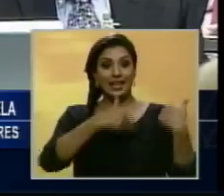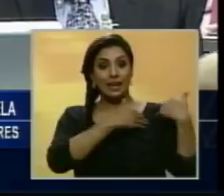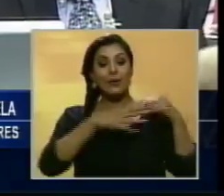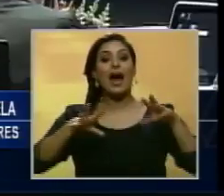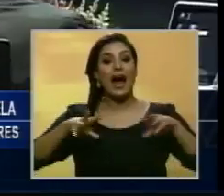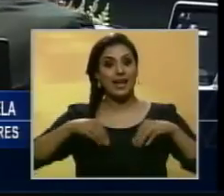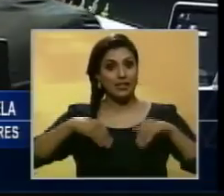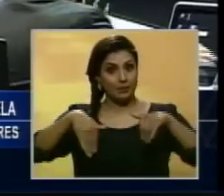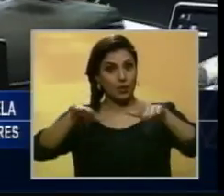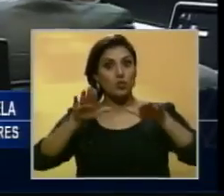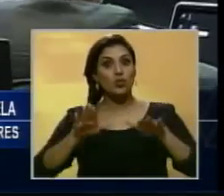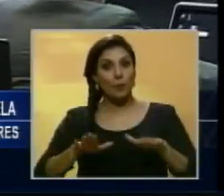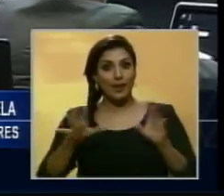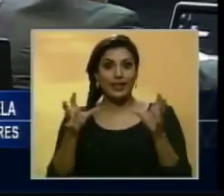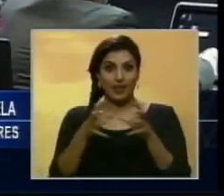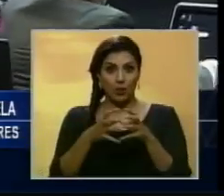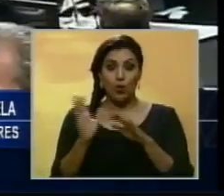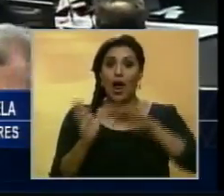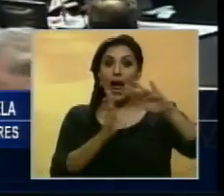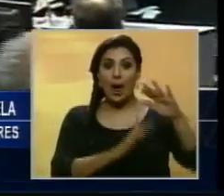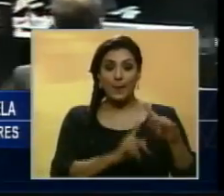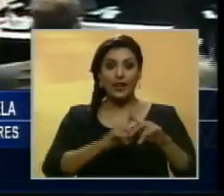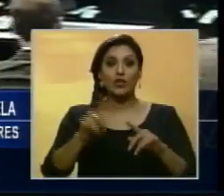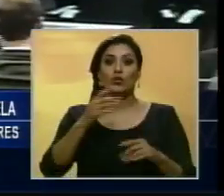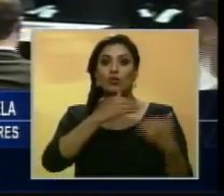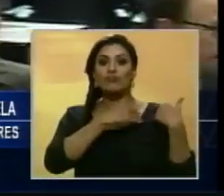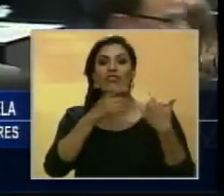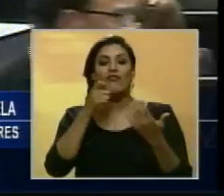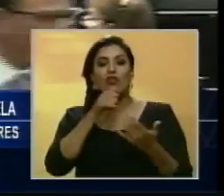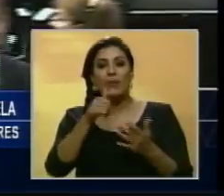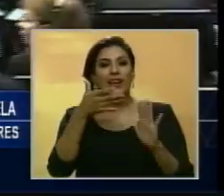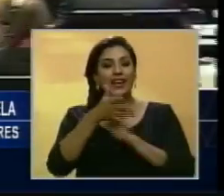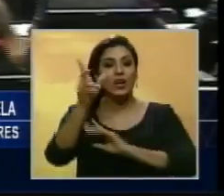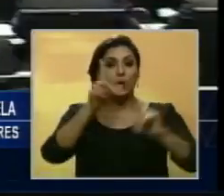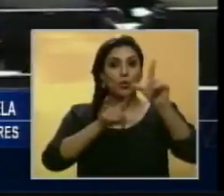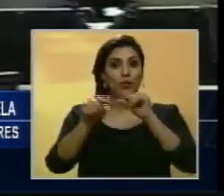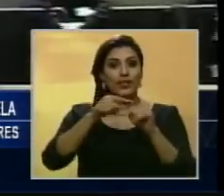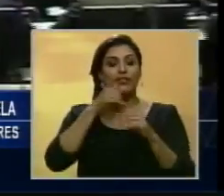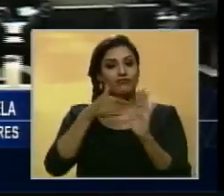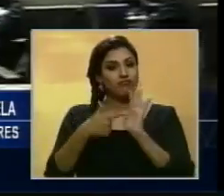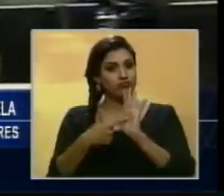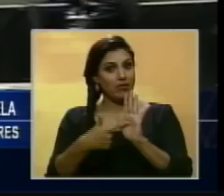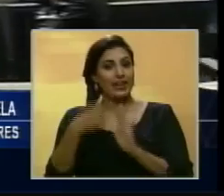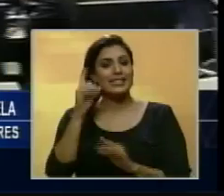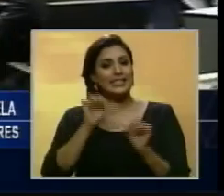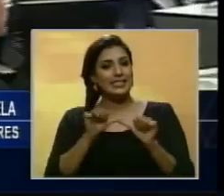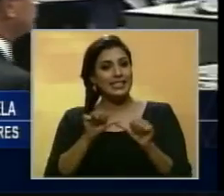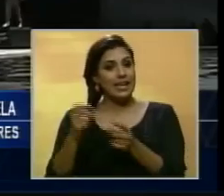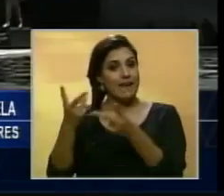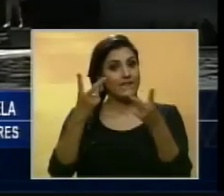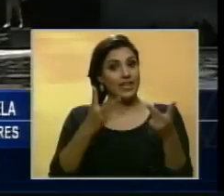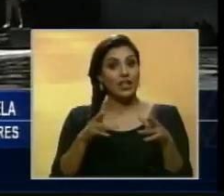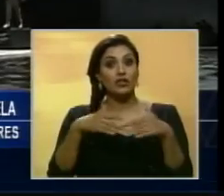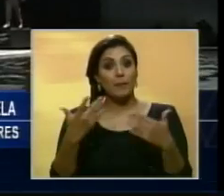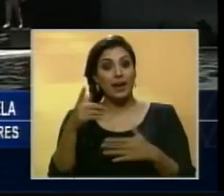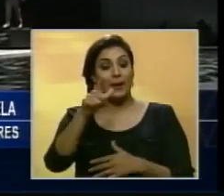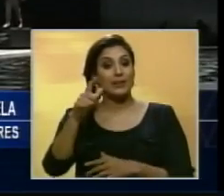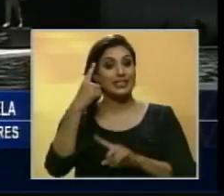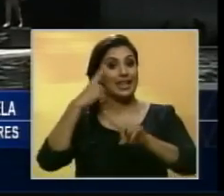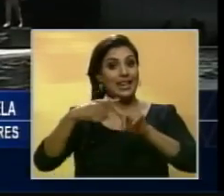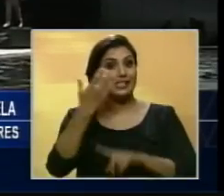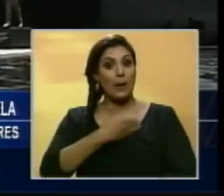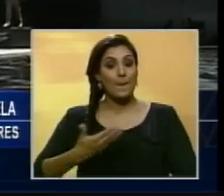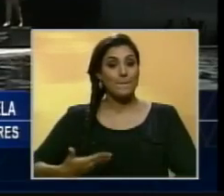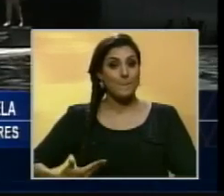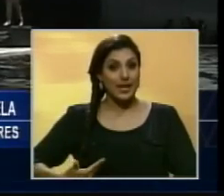la suspensión de la reunión. Por otra parte, en su cuenta en Twitter, Samper resaltó que se mantiene la invitación para que los expresidentes